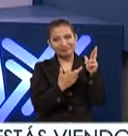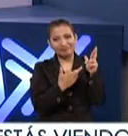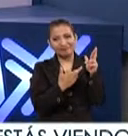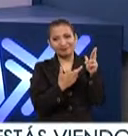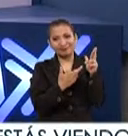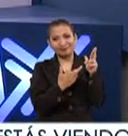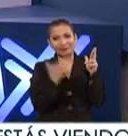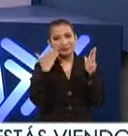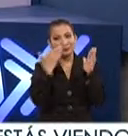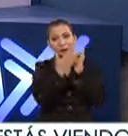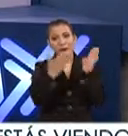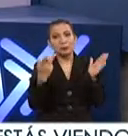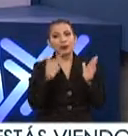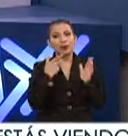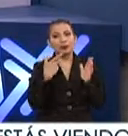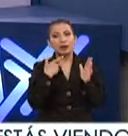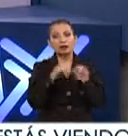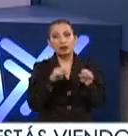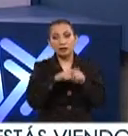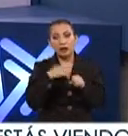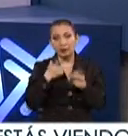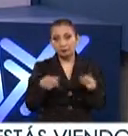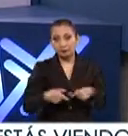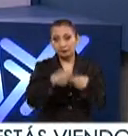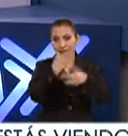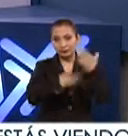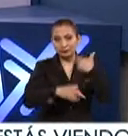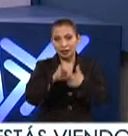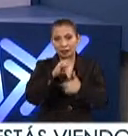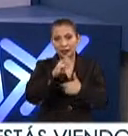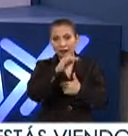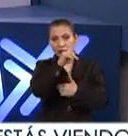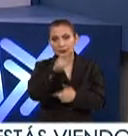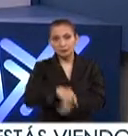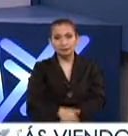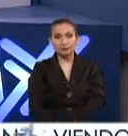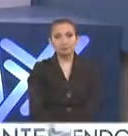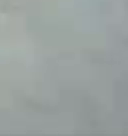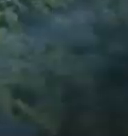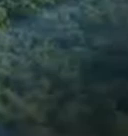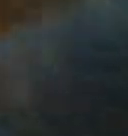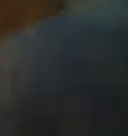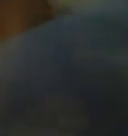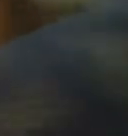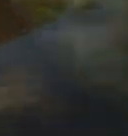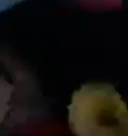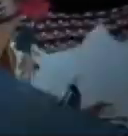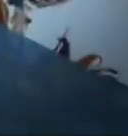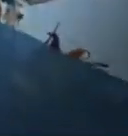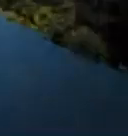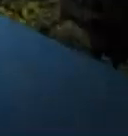nuevas etapas políticas y sociales de nuestro país. Vamos a hacer una pausa, regresamos. Esto es Interfaz.